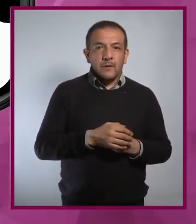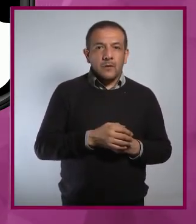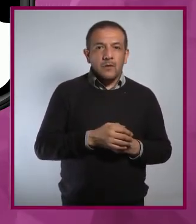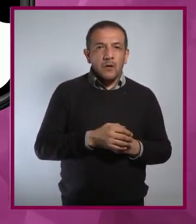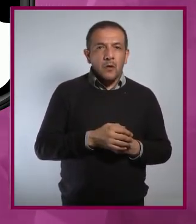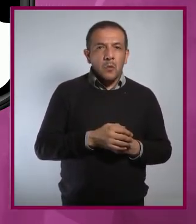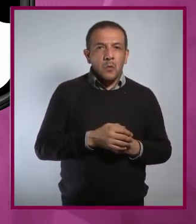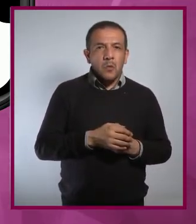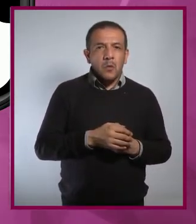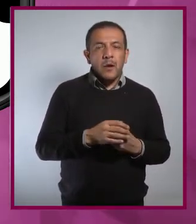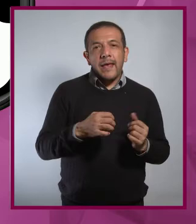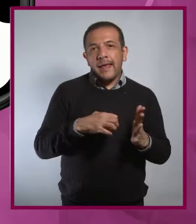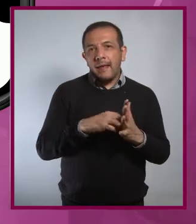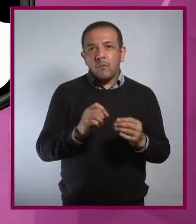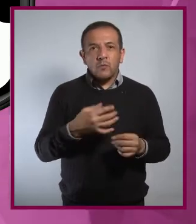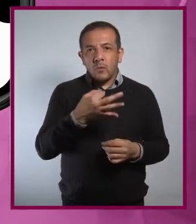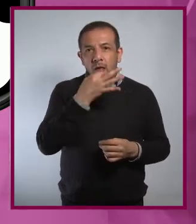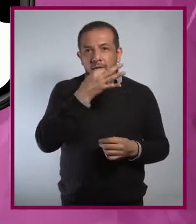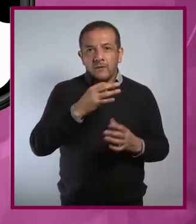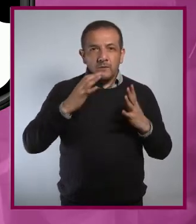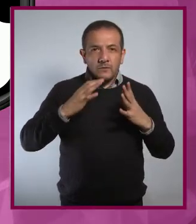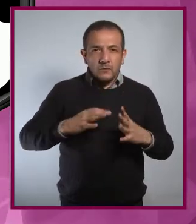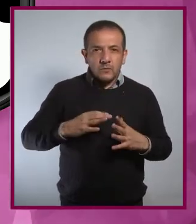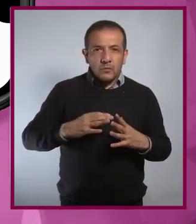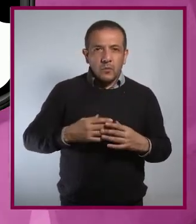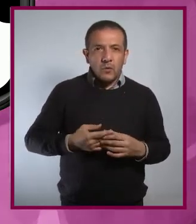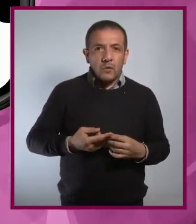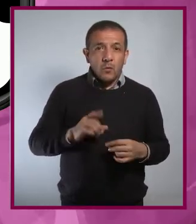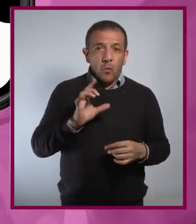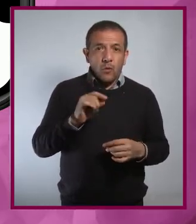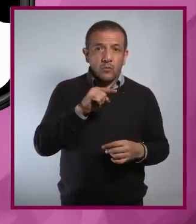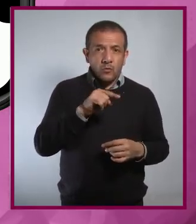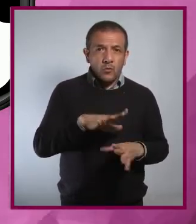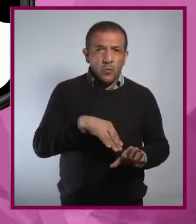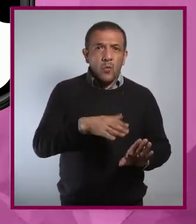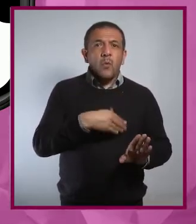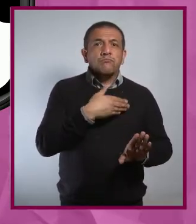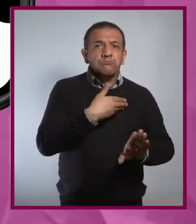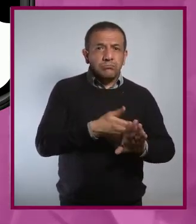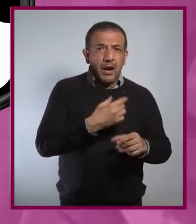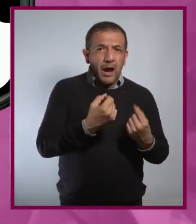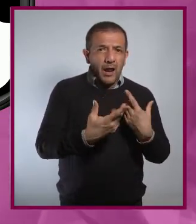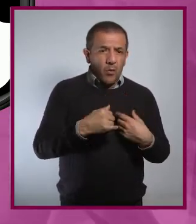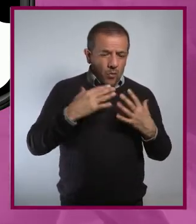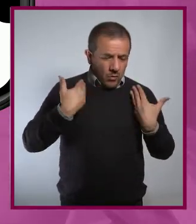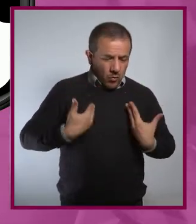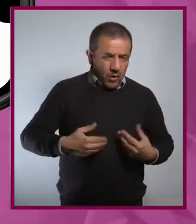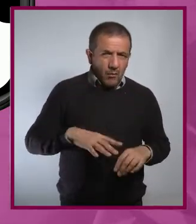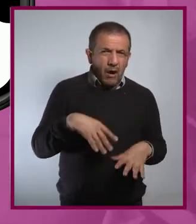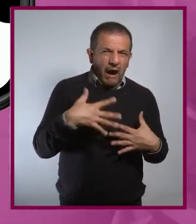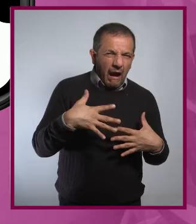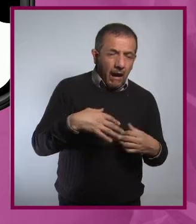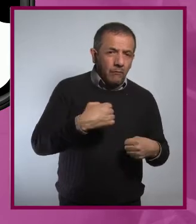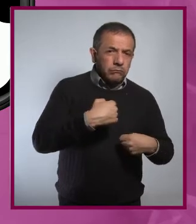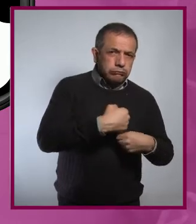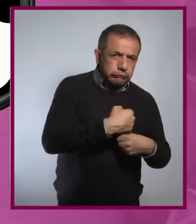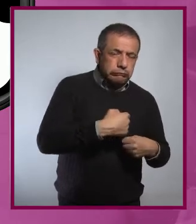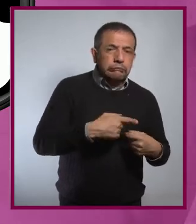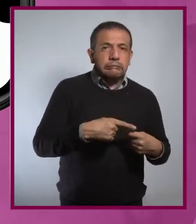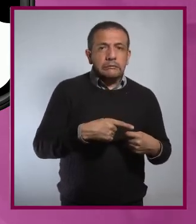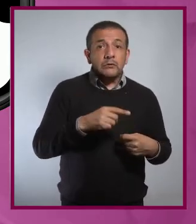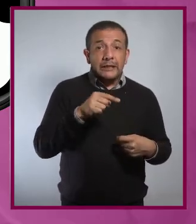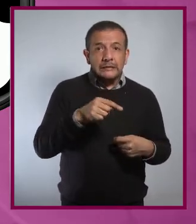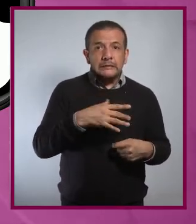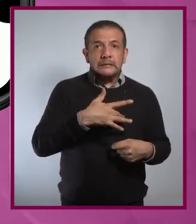así decirse, un aviso que tu propio cuerpo te da cuando, por ejemplo, te dañas una parte y cuando experimentas el dolor,